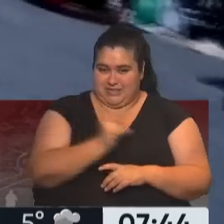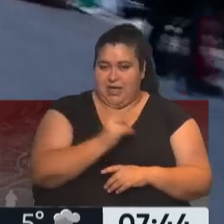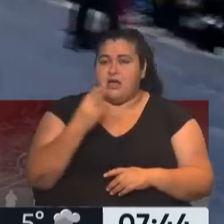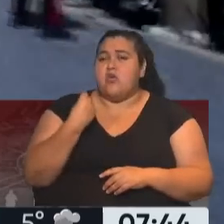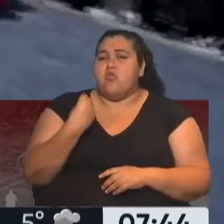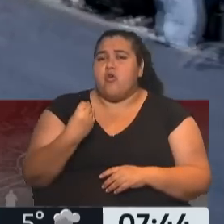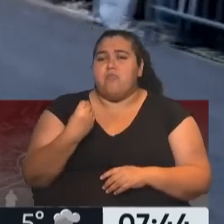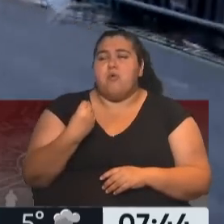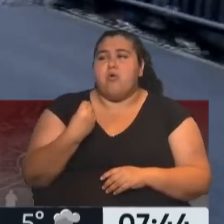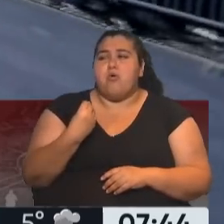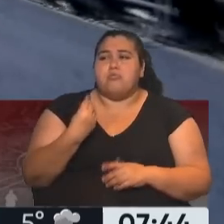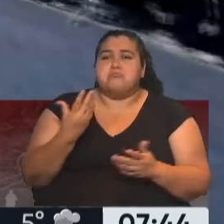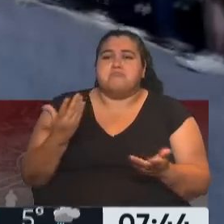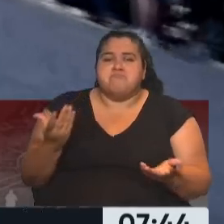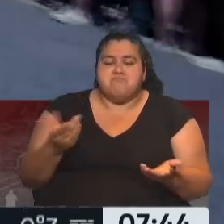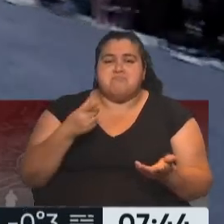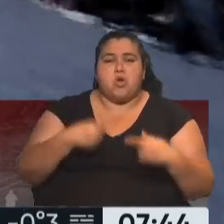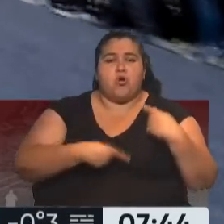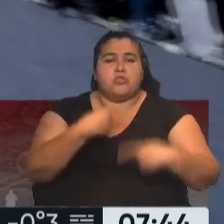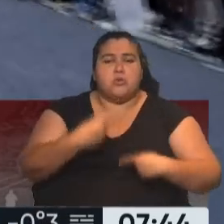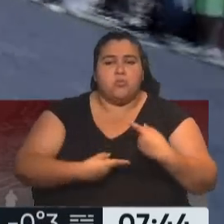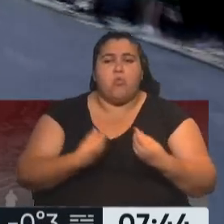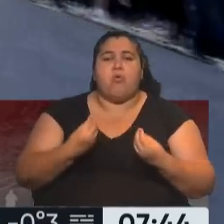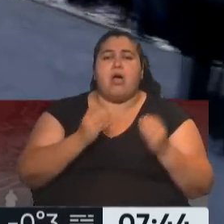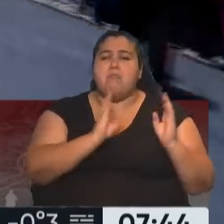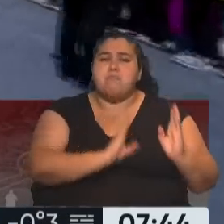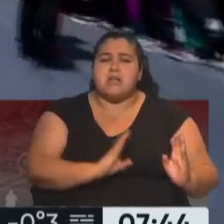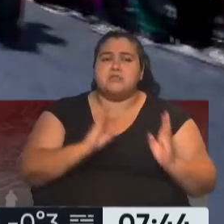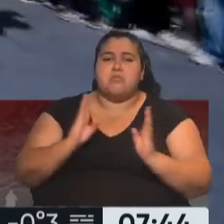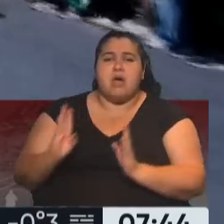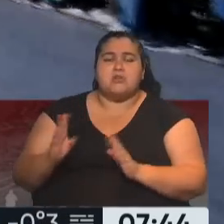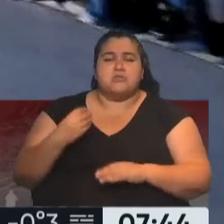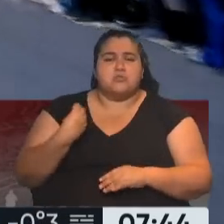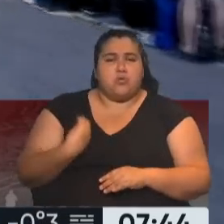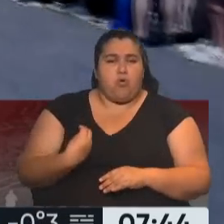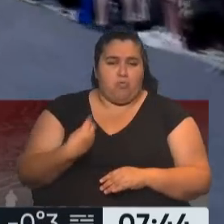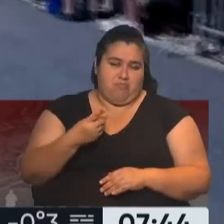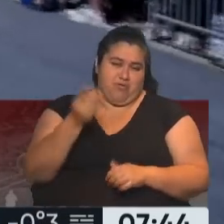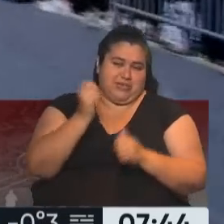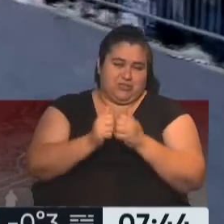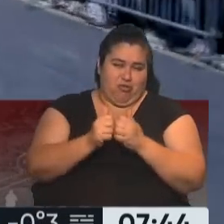cómo van a sucederse la secuencia de hechos históricos a partir de la muerte de